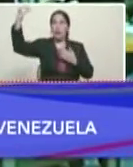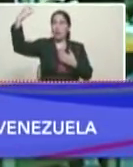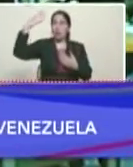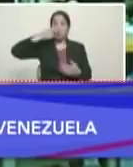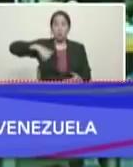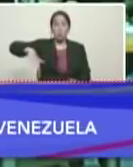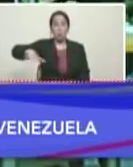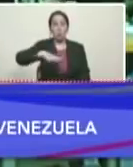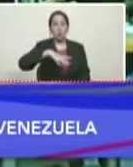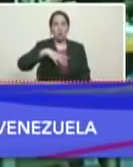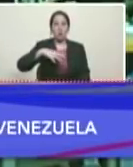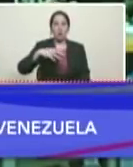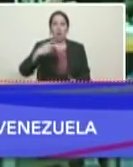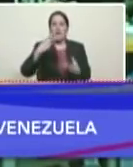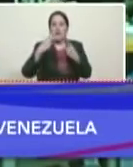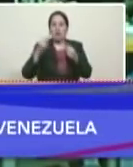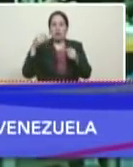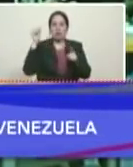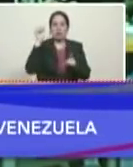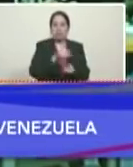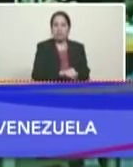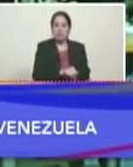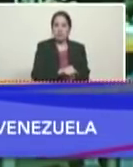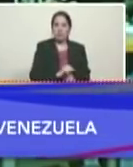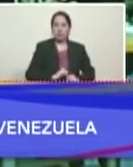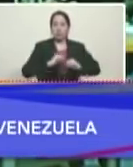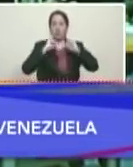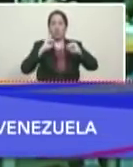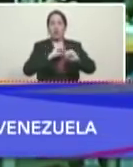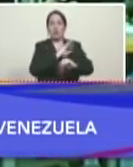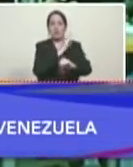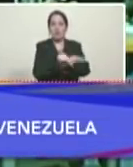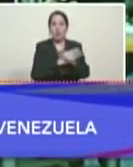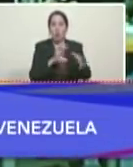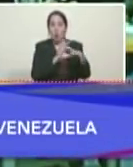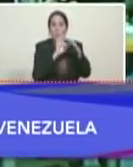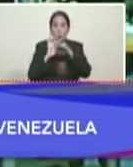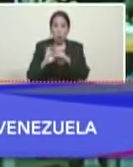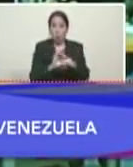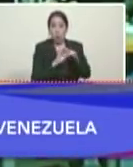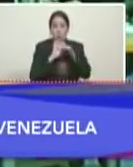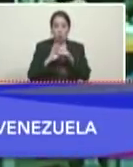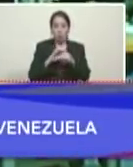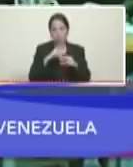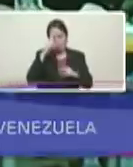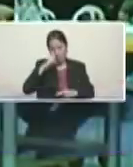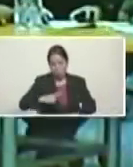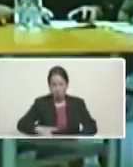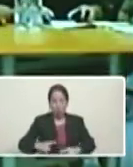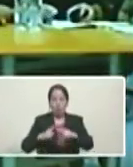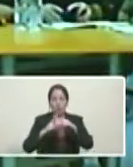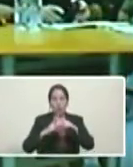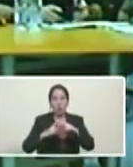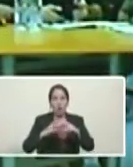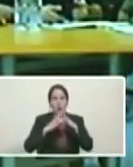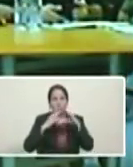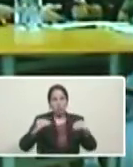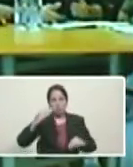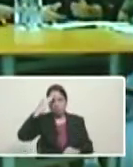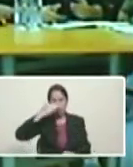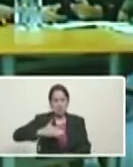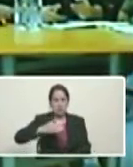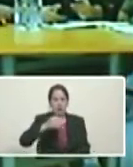pueblo invencible así que sigamos juntos en unión cívico-militar mi reconocimiento la fuerza armada nacional bolivariana